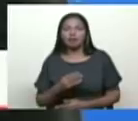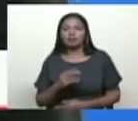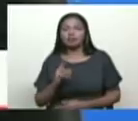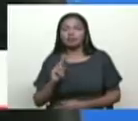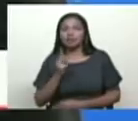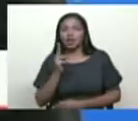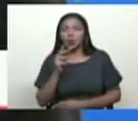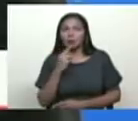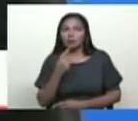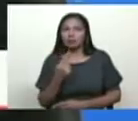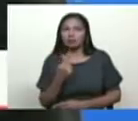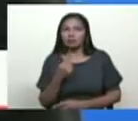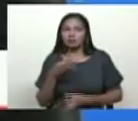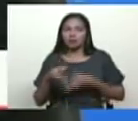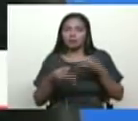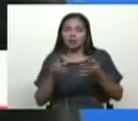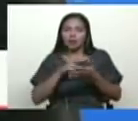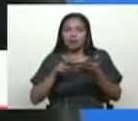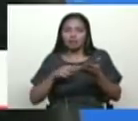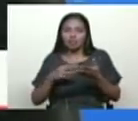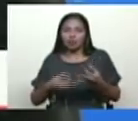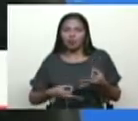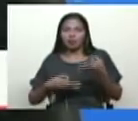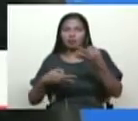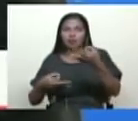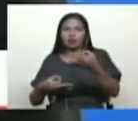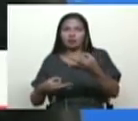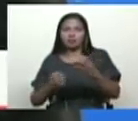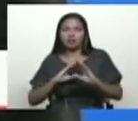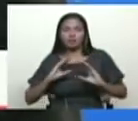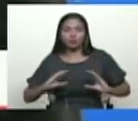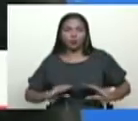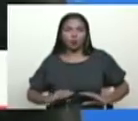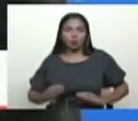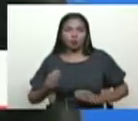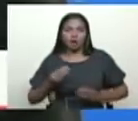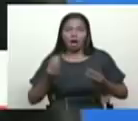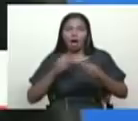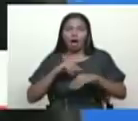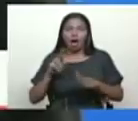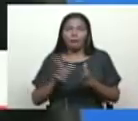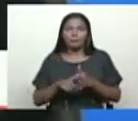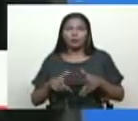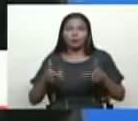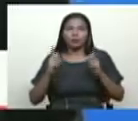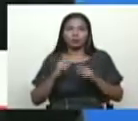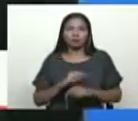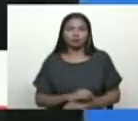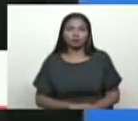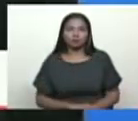a intervenir y va a hacer lectura de una declaración que este cuerpo ha aprobado por unanimidad.